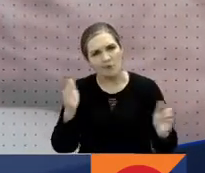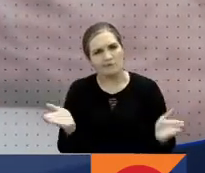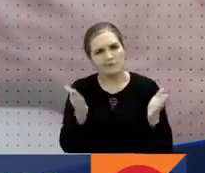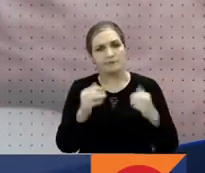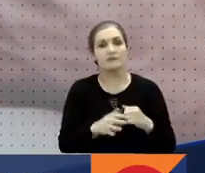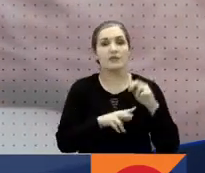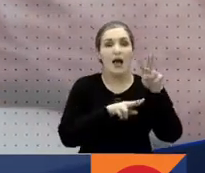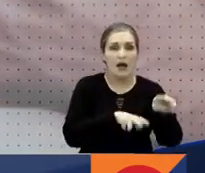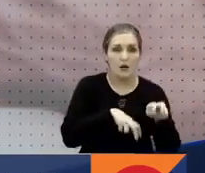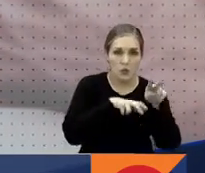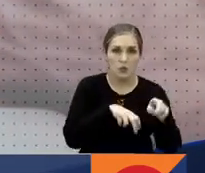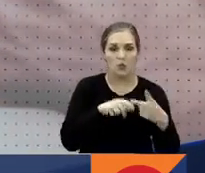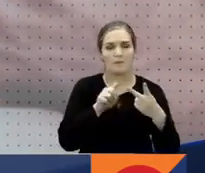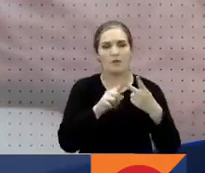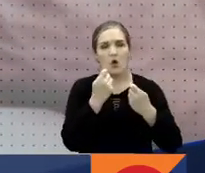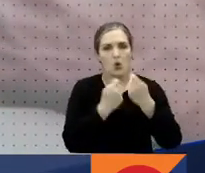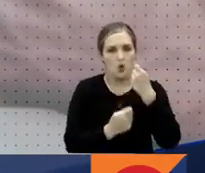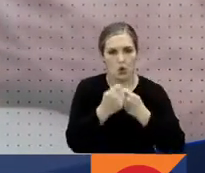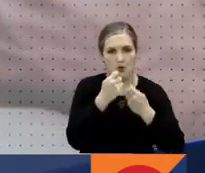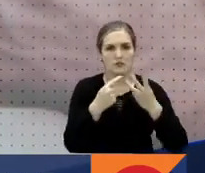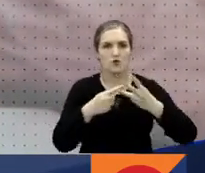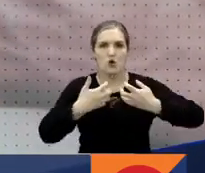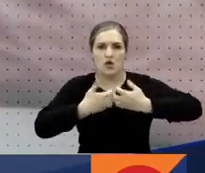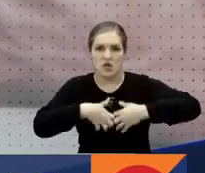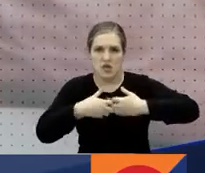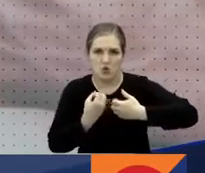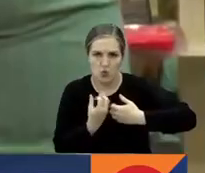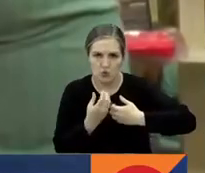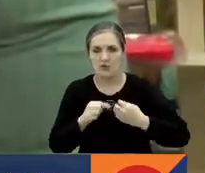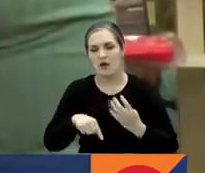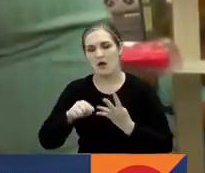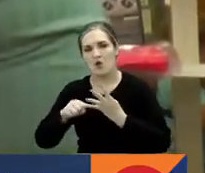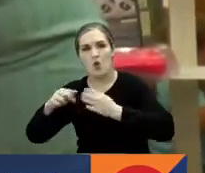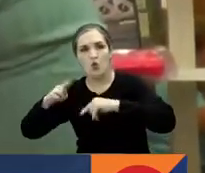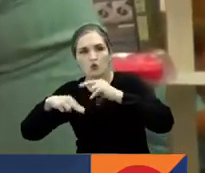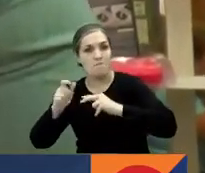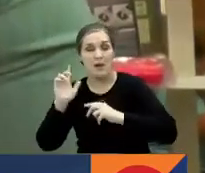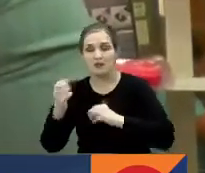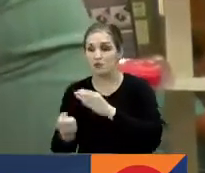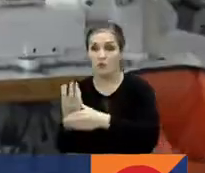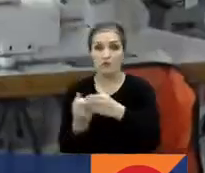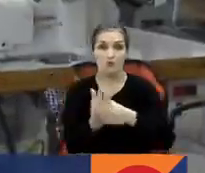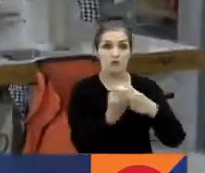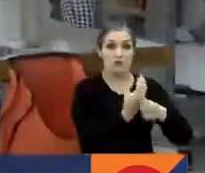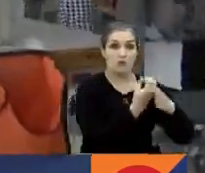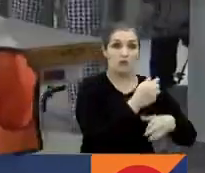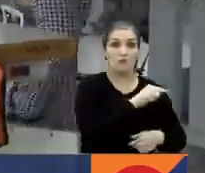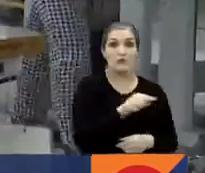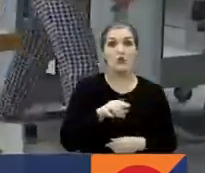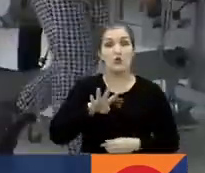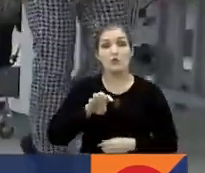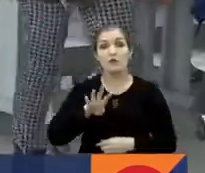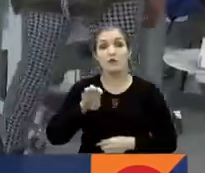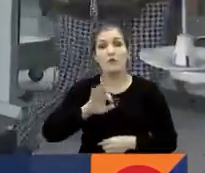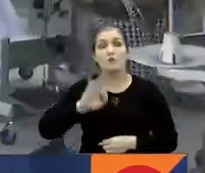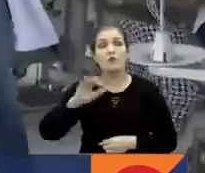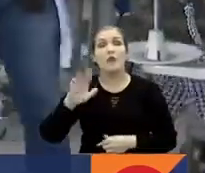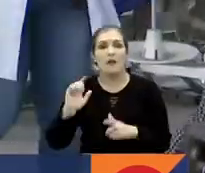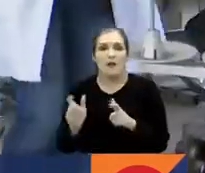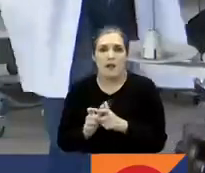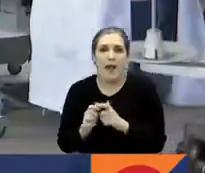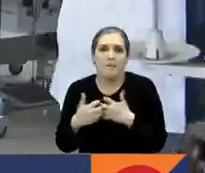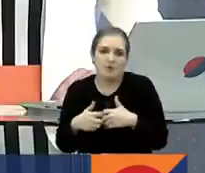agricultura, comercio, industria y construcción fueron los que más crecieron. Del total de compañías creadas, 99% fueron